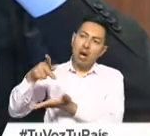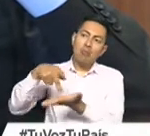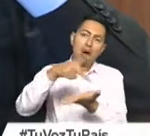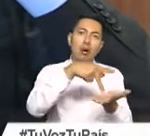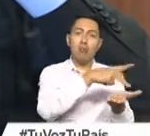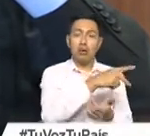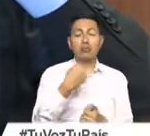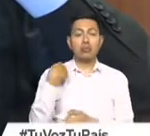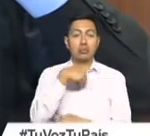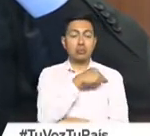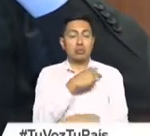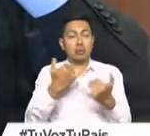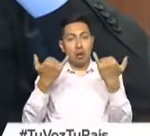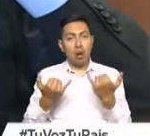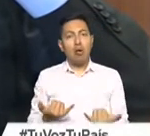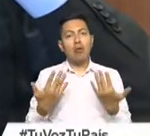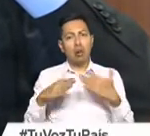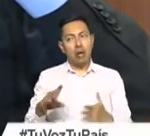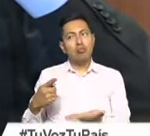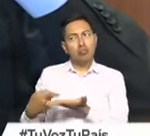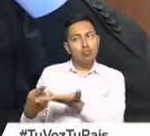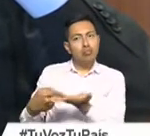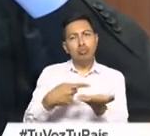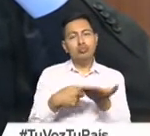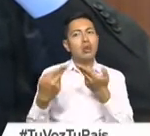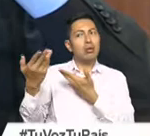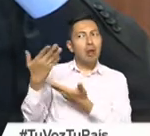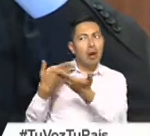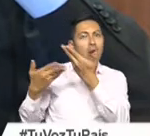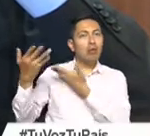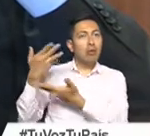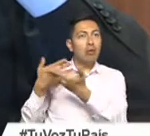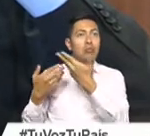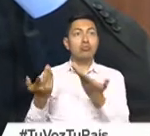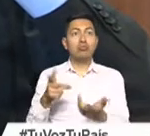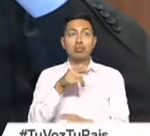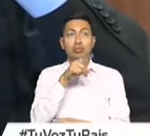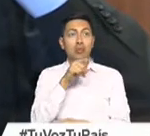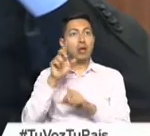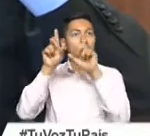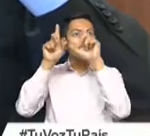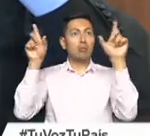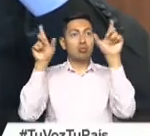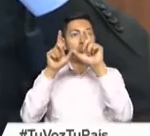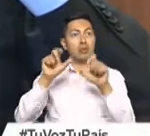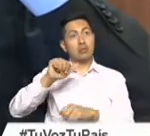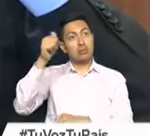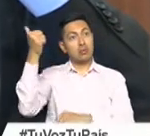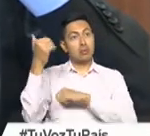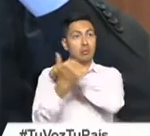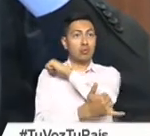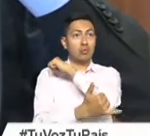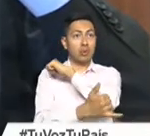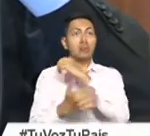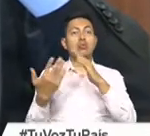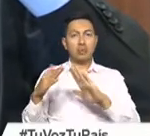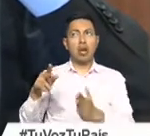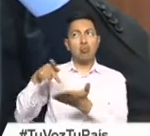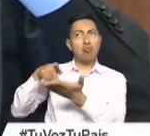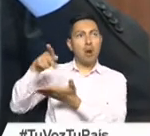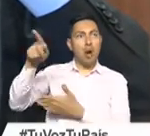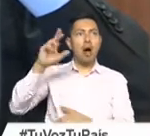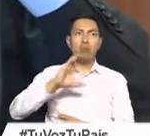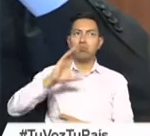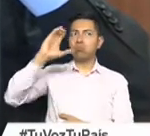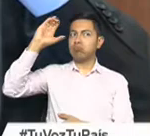Este momento estamos finiquitando unas negociaciones con una empresa. A ellos ya se les pagó una buena parte